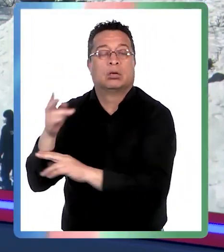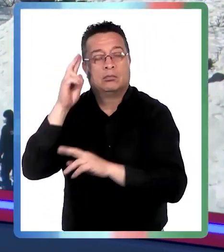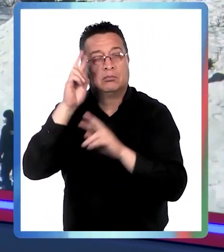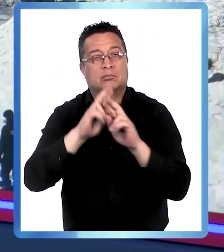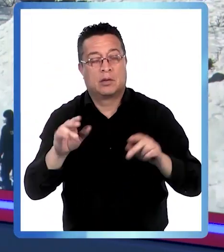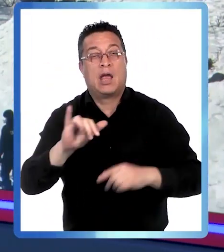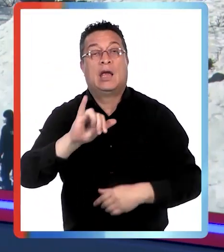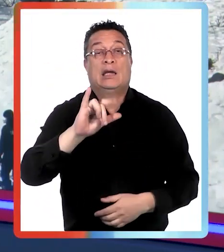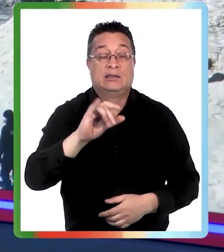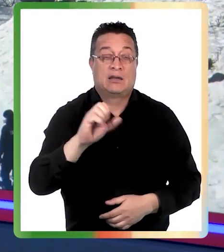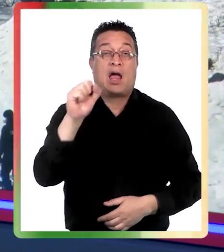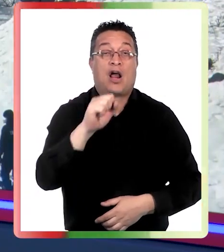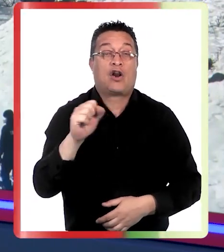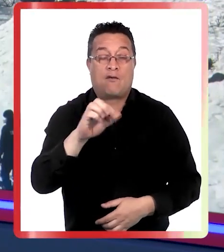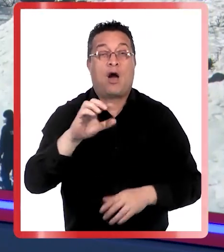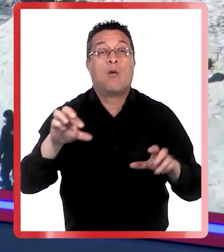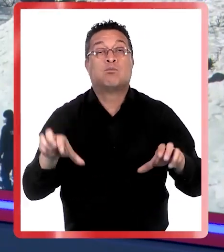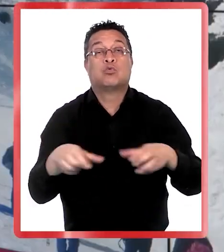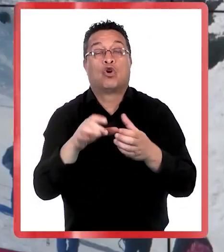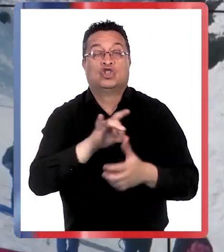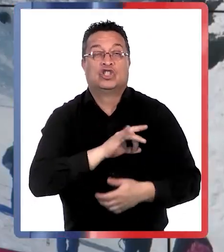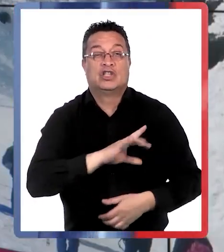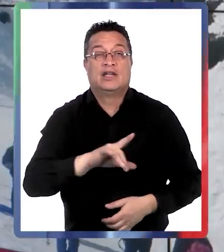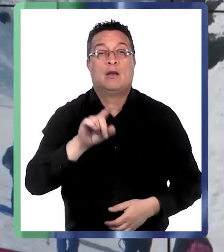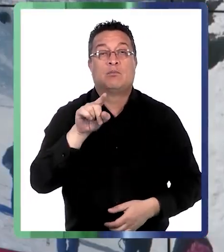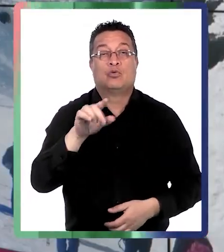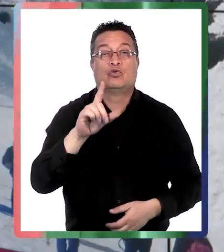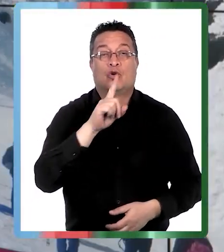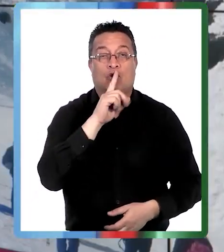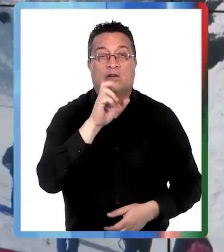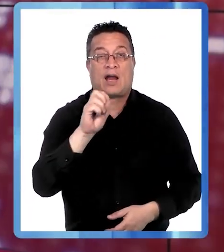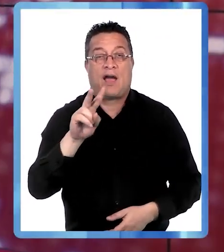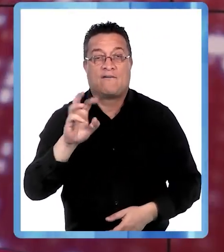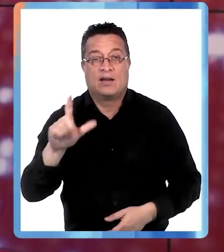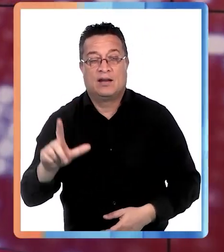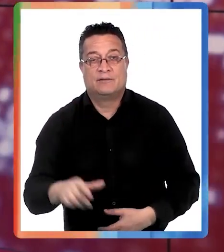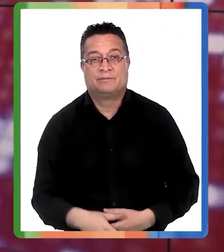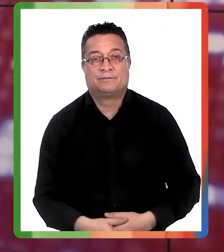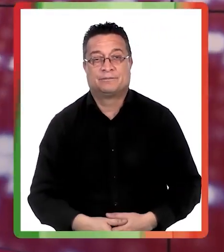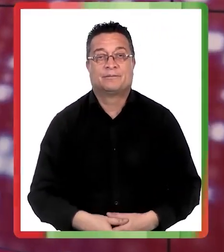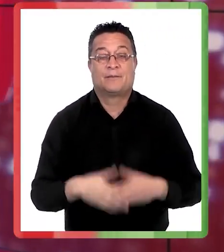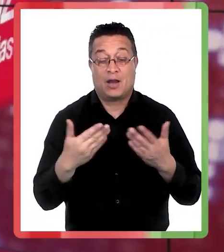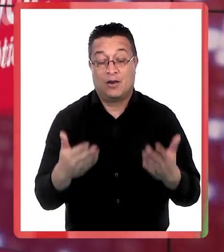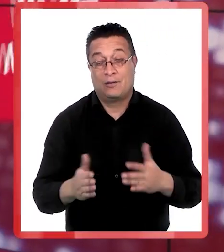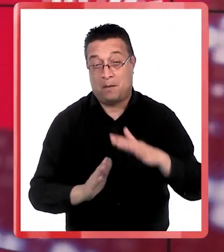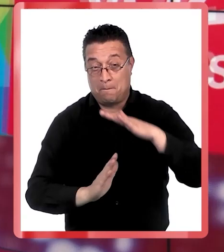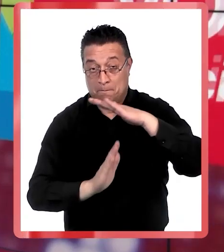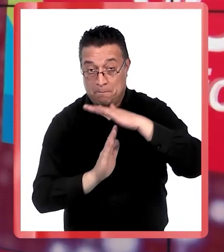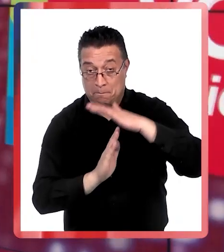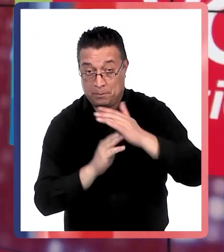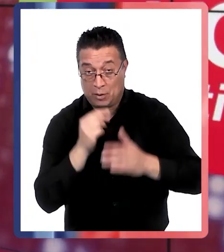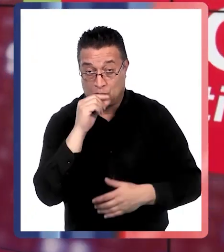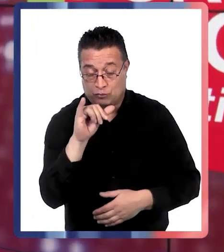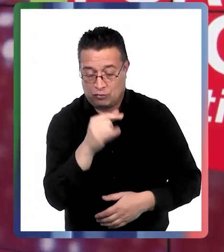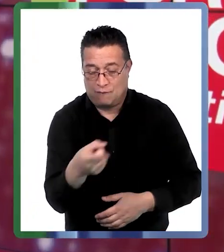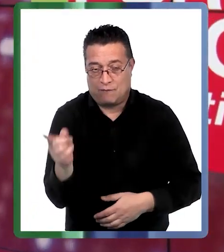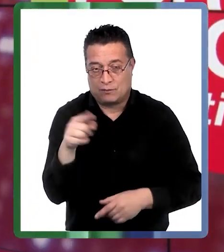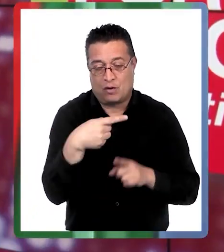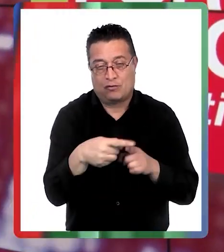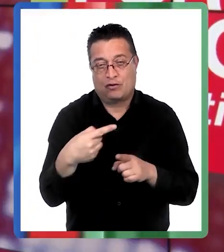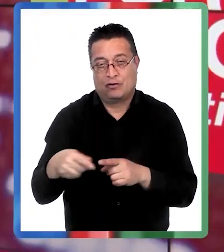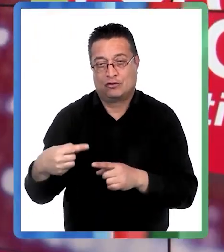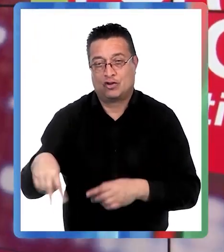Instagram @pc chile. Travel vamos a una breve pausa comercial y ya regresamos con más